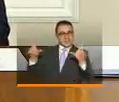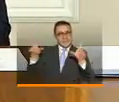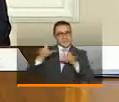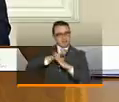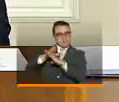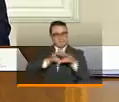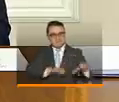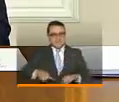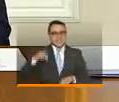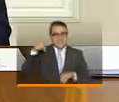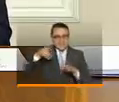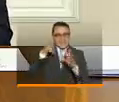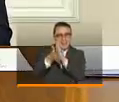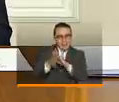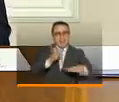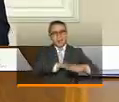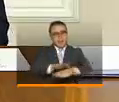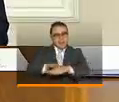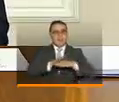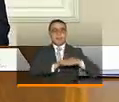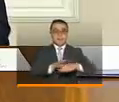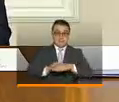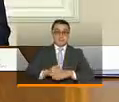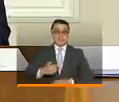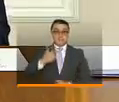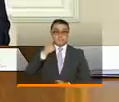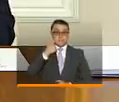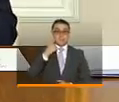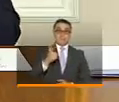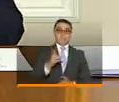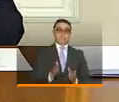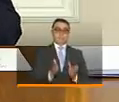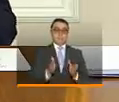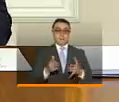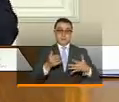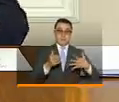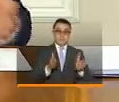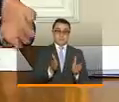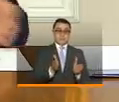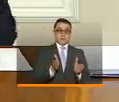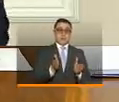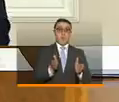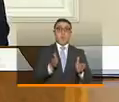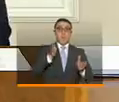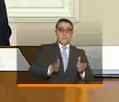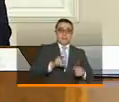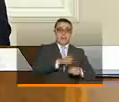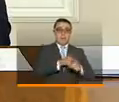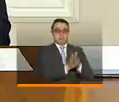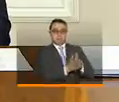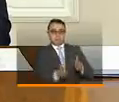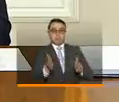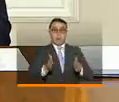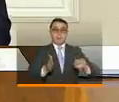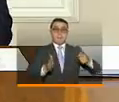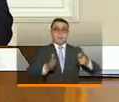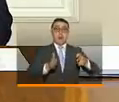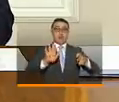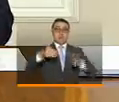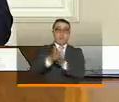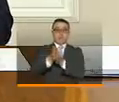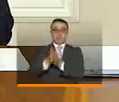acción, tenemos esencialmente dos fases que tienen a su vez acumuladas 5 etapas. La idea